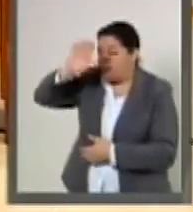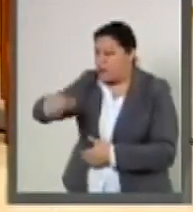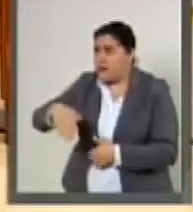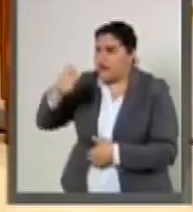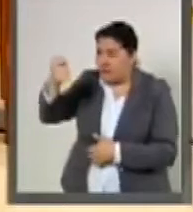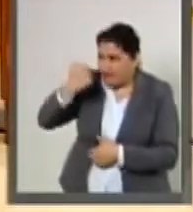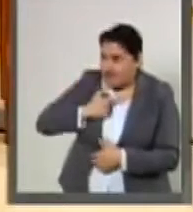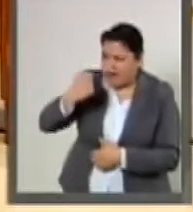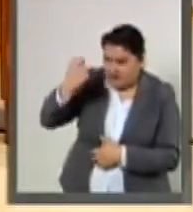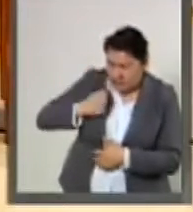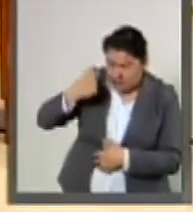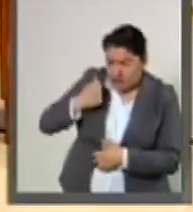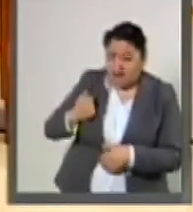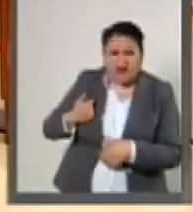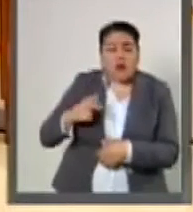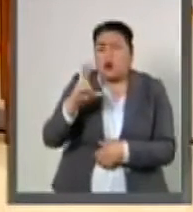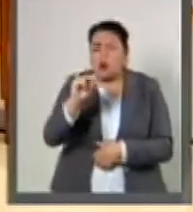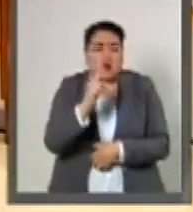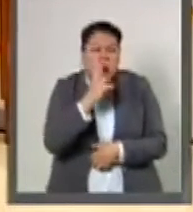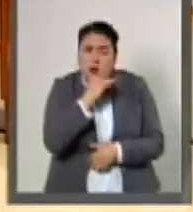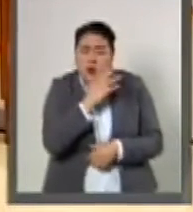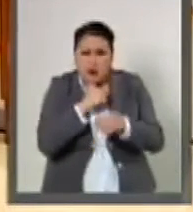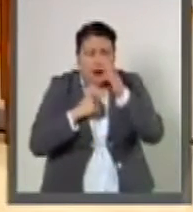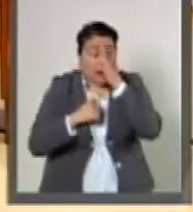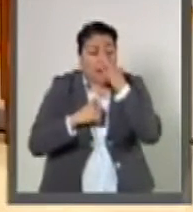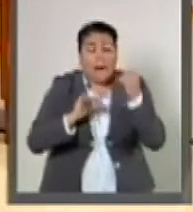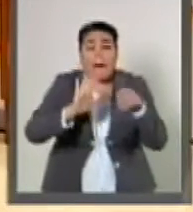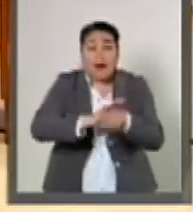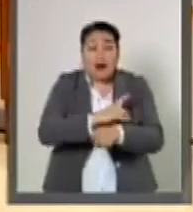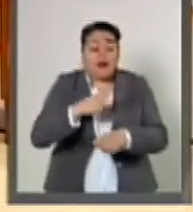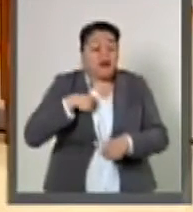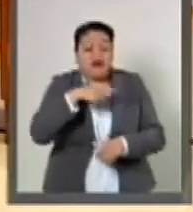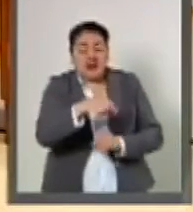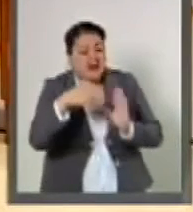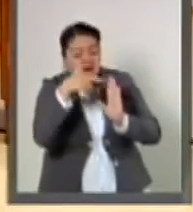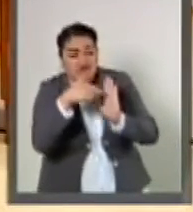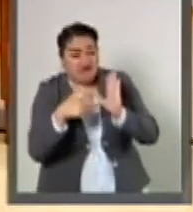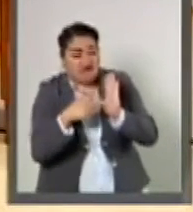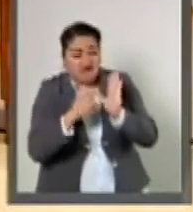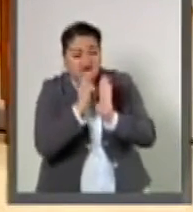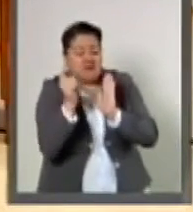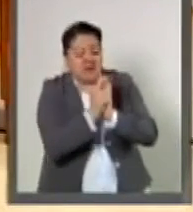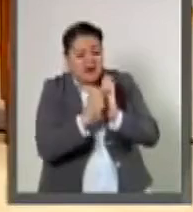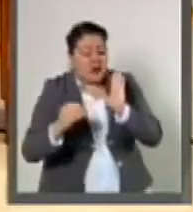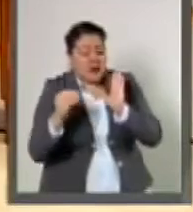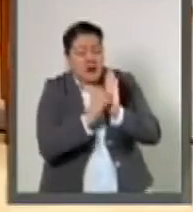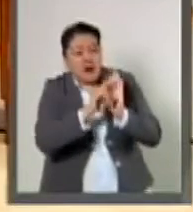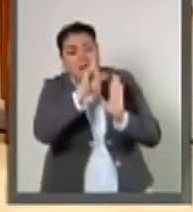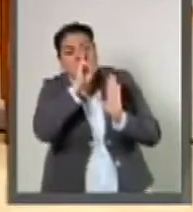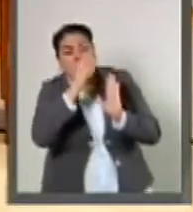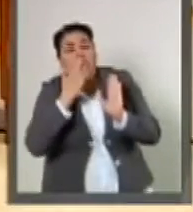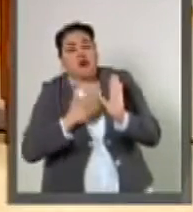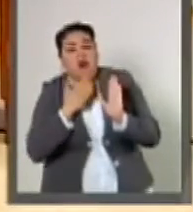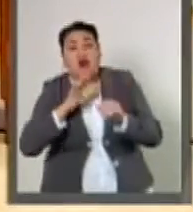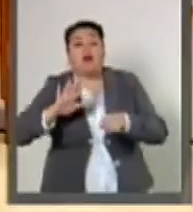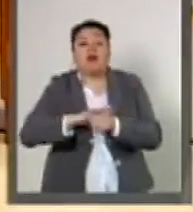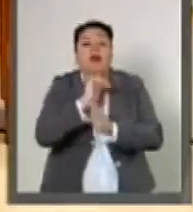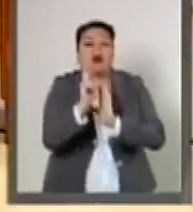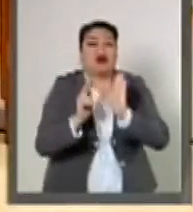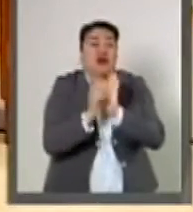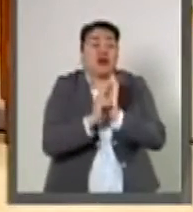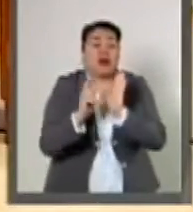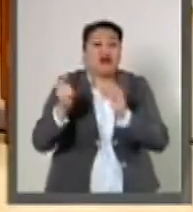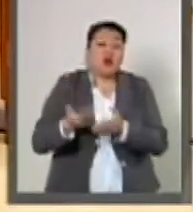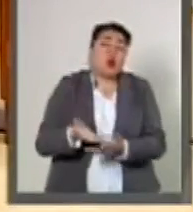a la igualdad por negarles dicha prestación según los requisitos de la ley de 1973.